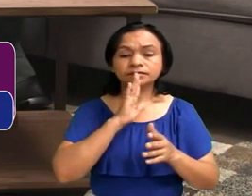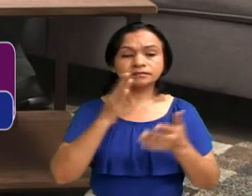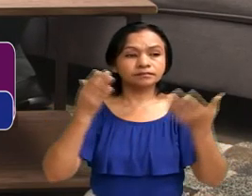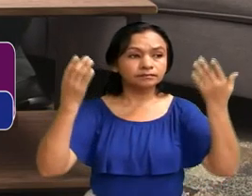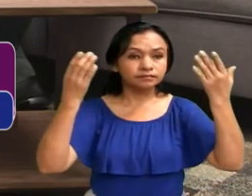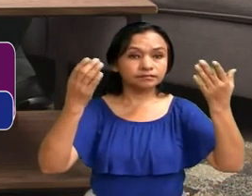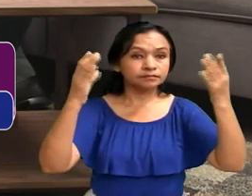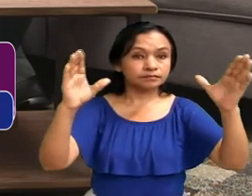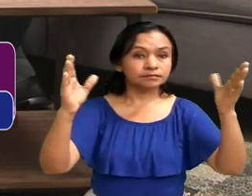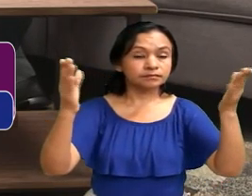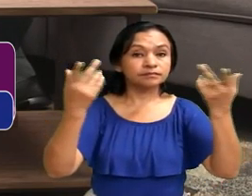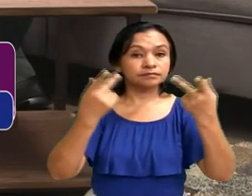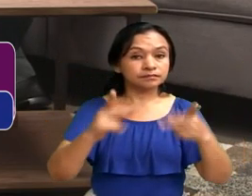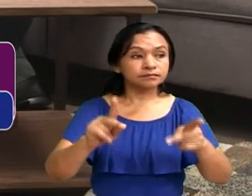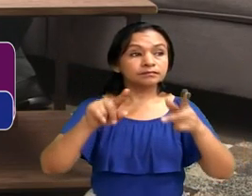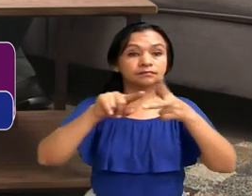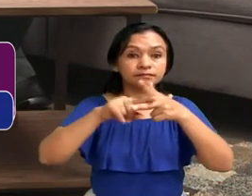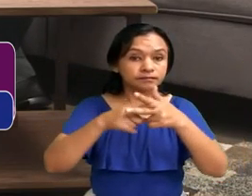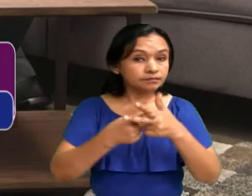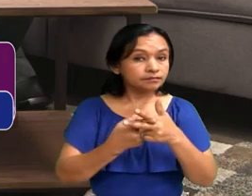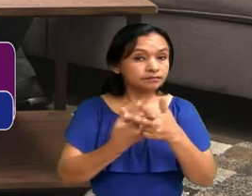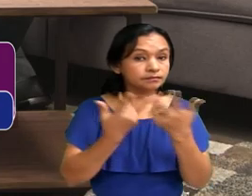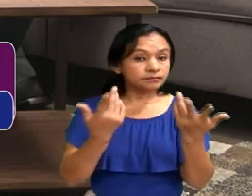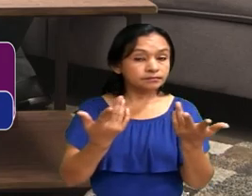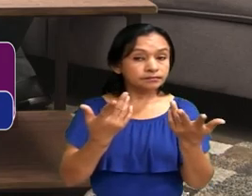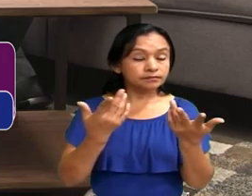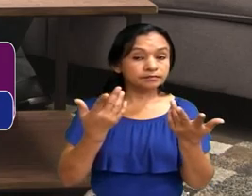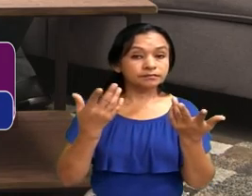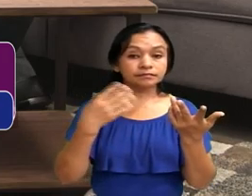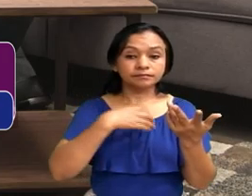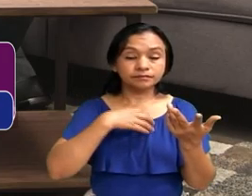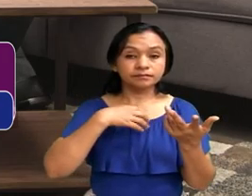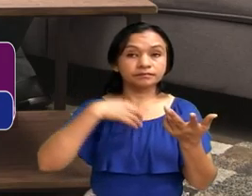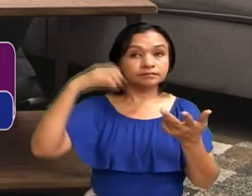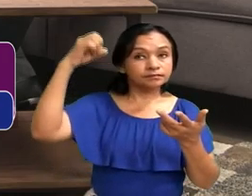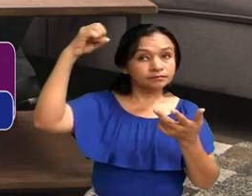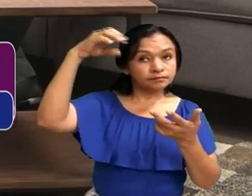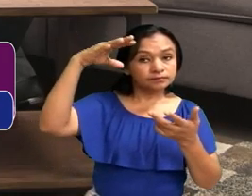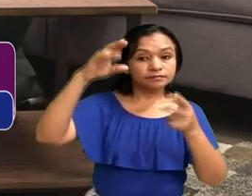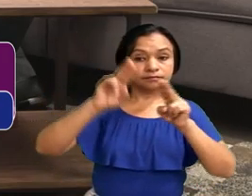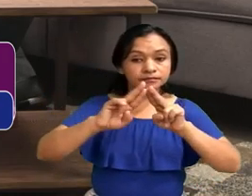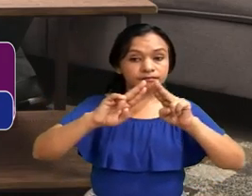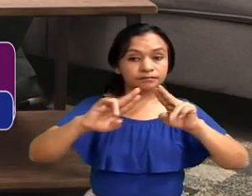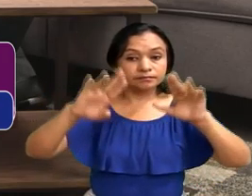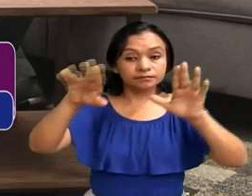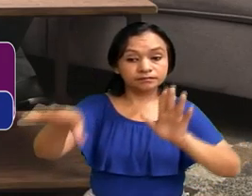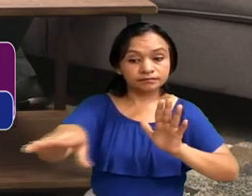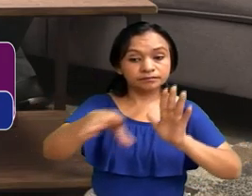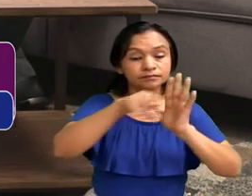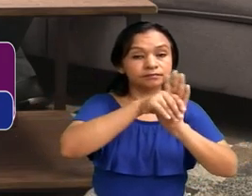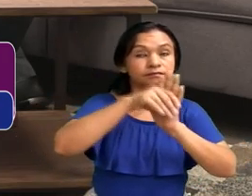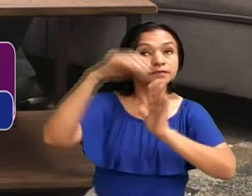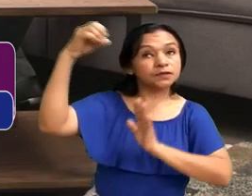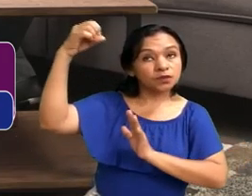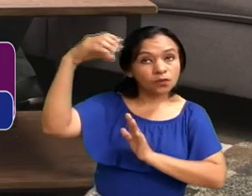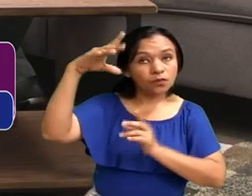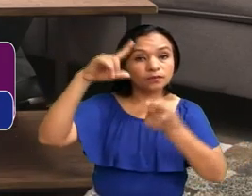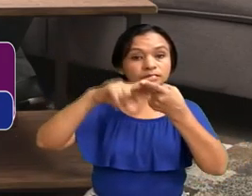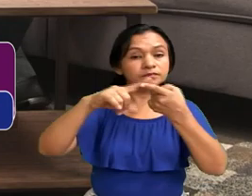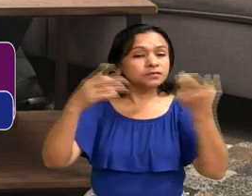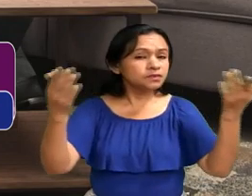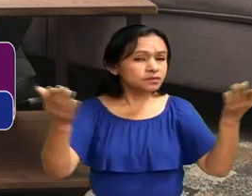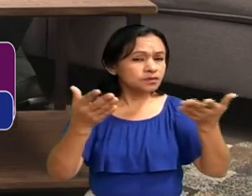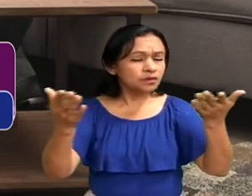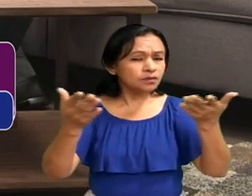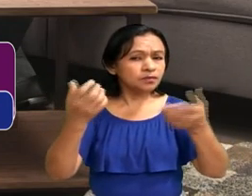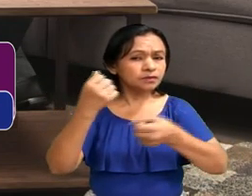generación, pero también a partir de energía renovable, es decir, de recursos renovables, energía solar. ¿Cómo va a funcionar en